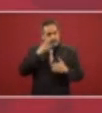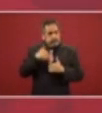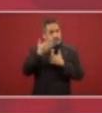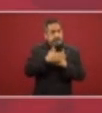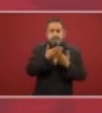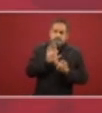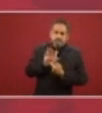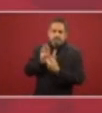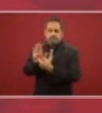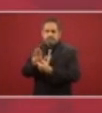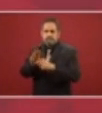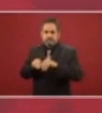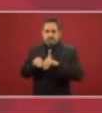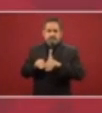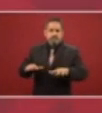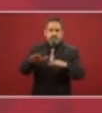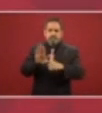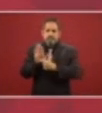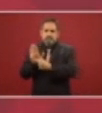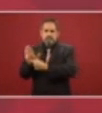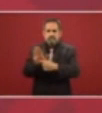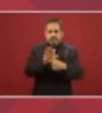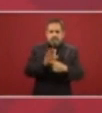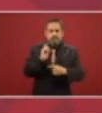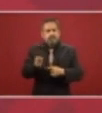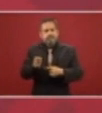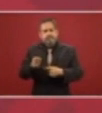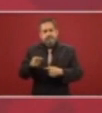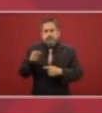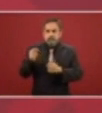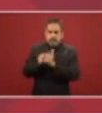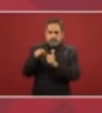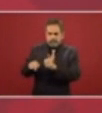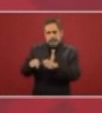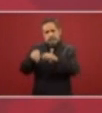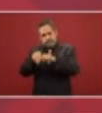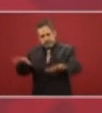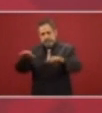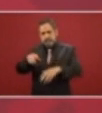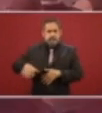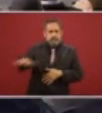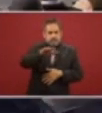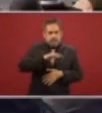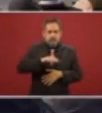presentarles a ustedes y a través de ustedes al pueblo de